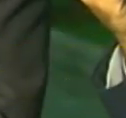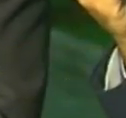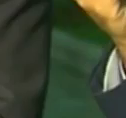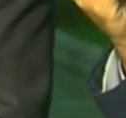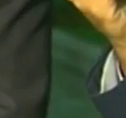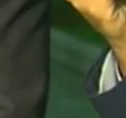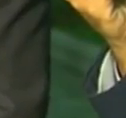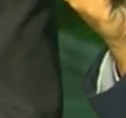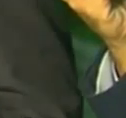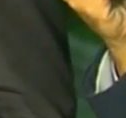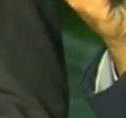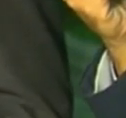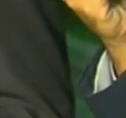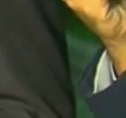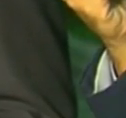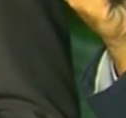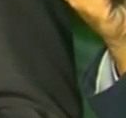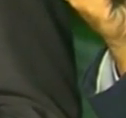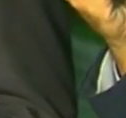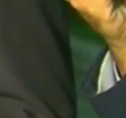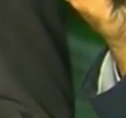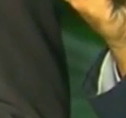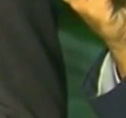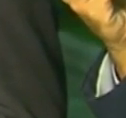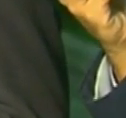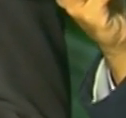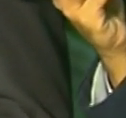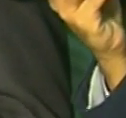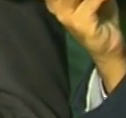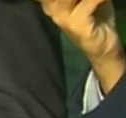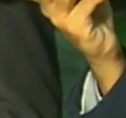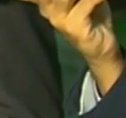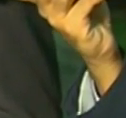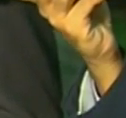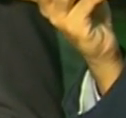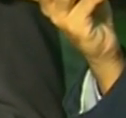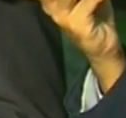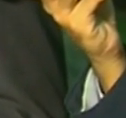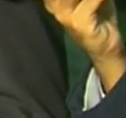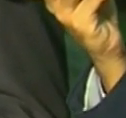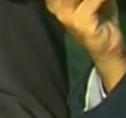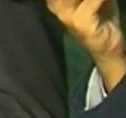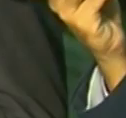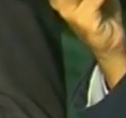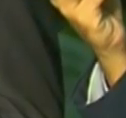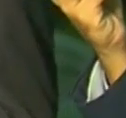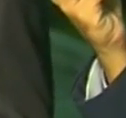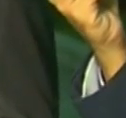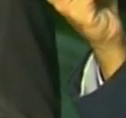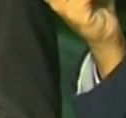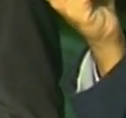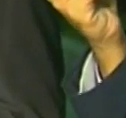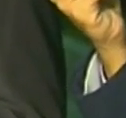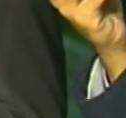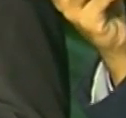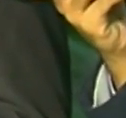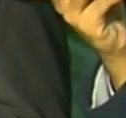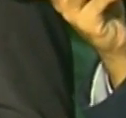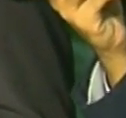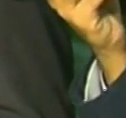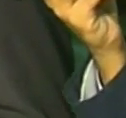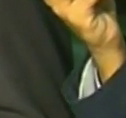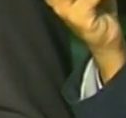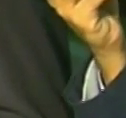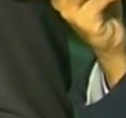jueves un instrumento más para la lucha contra la especulación, contra el bachaqueo, contra los